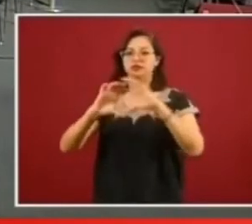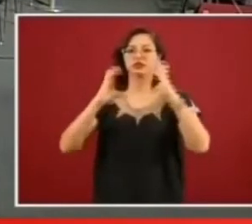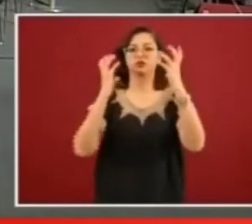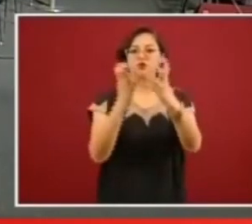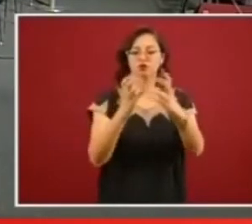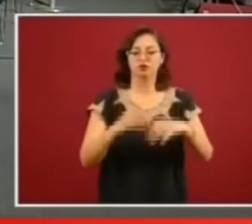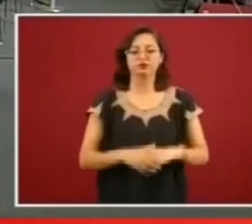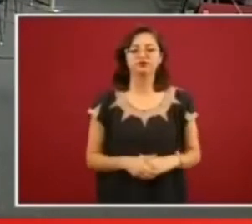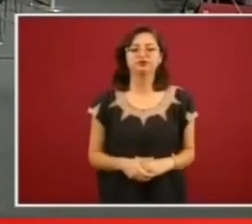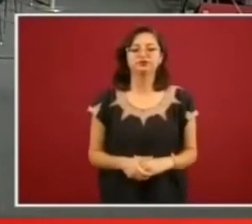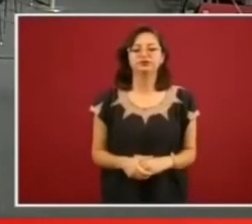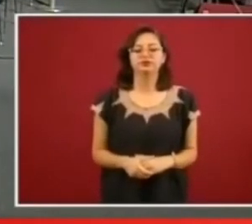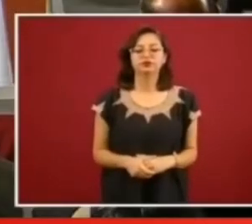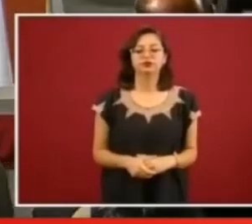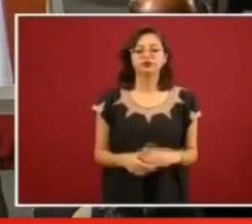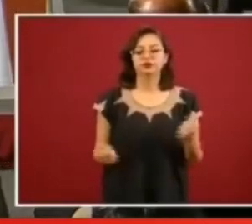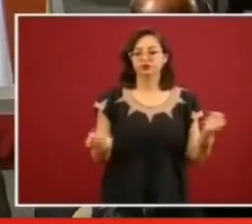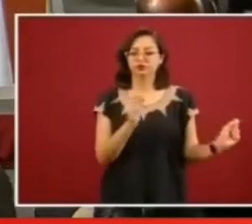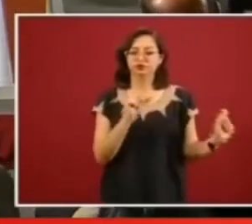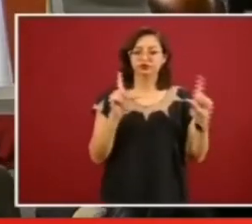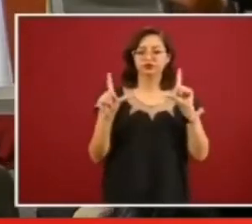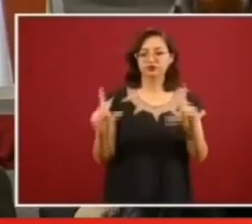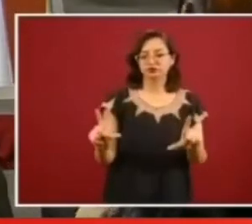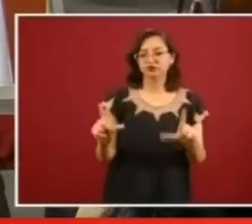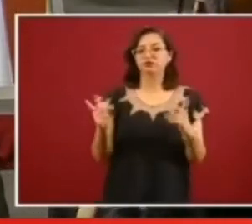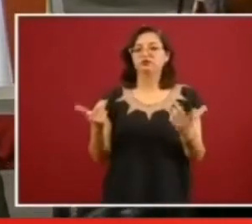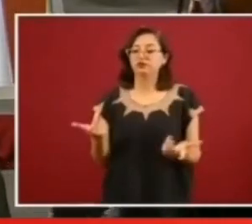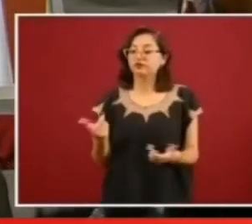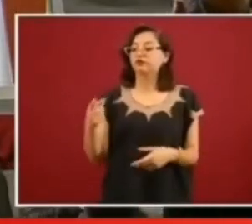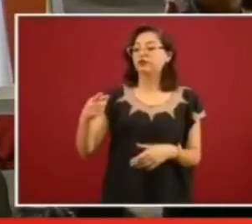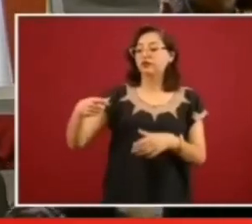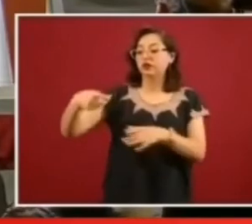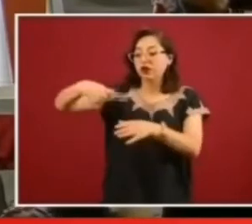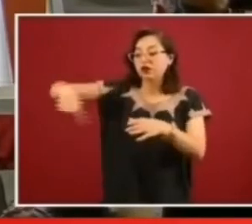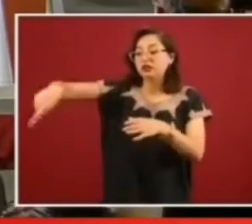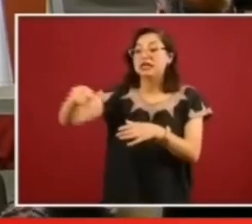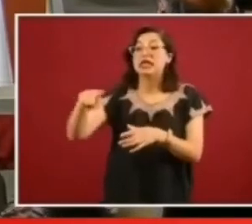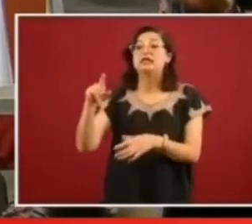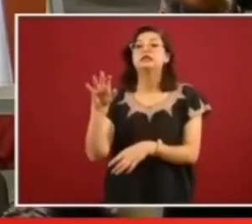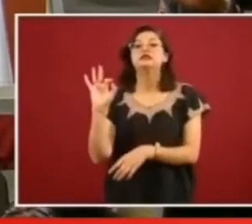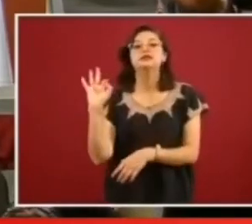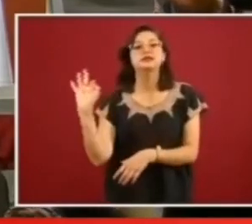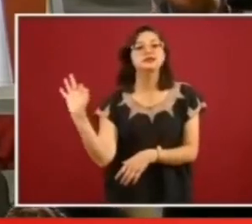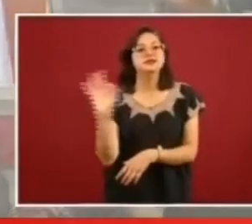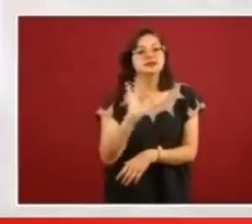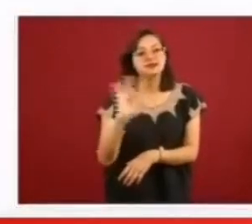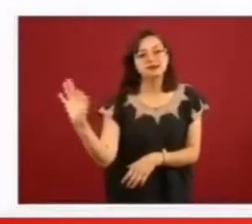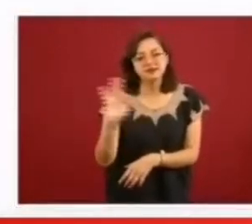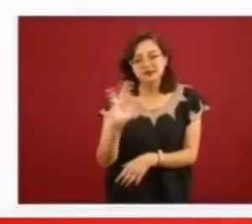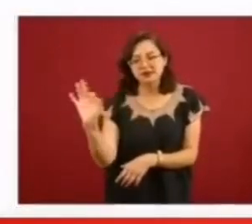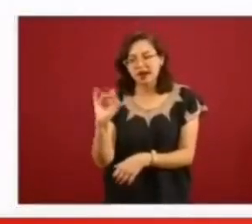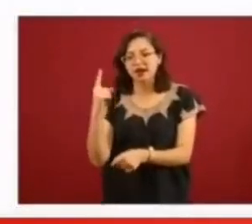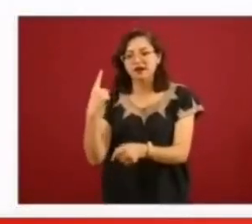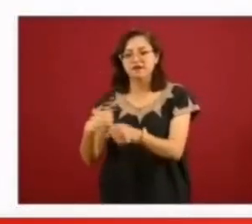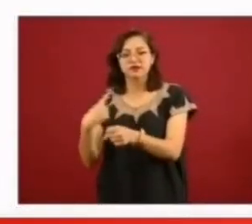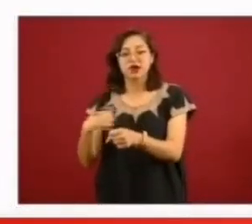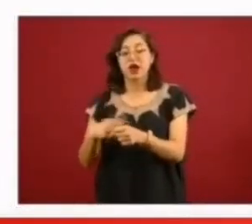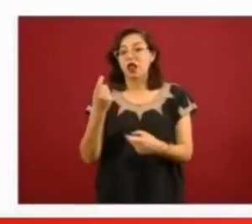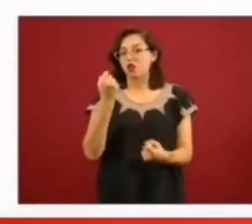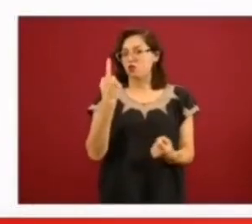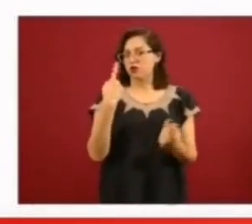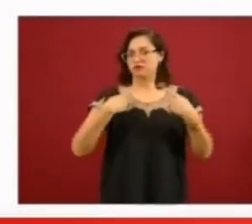casos sospechosos que ya los presentamos de rutina, insistimos para ayudar a las personas que se están confundiendo entre casos